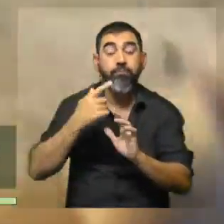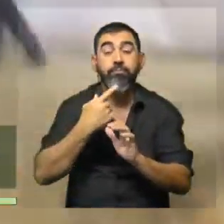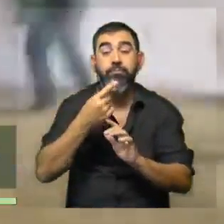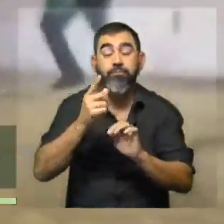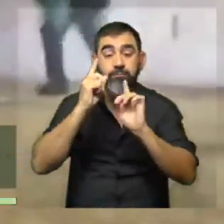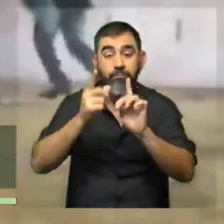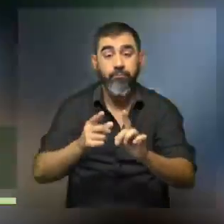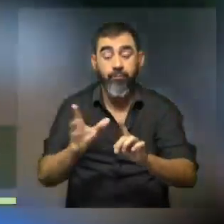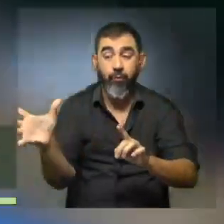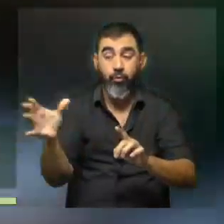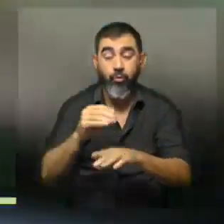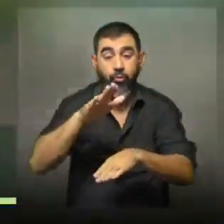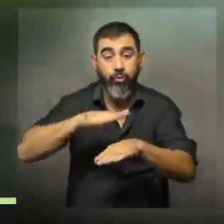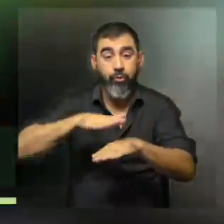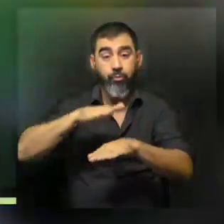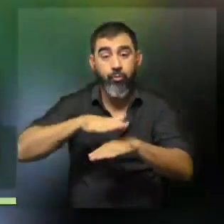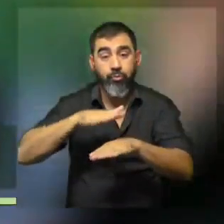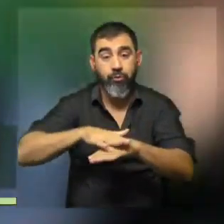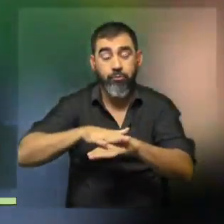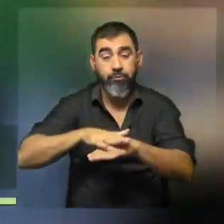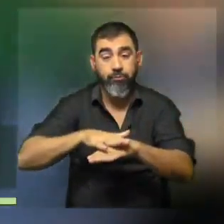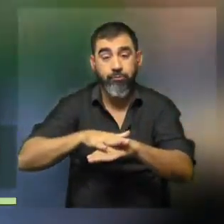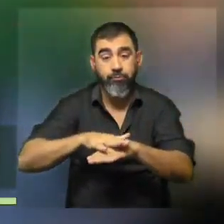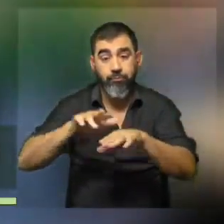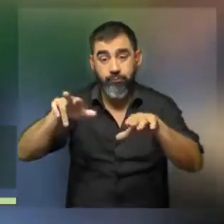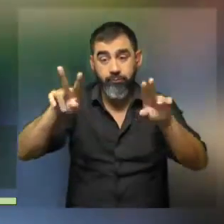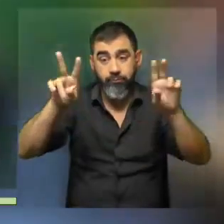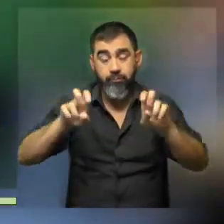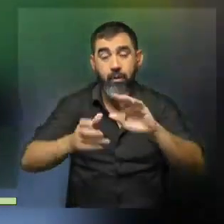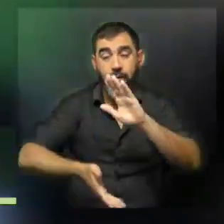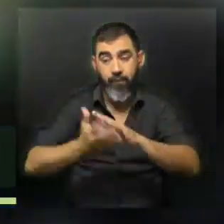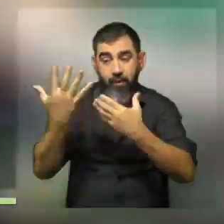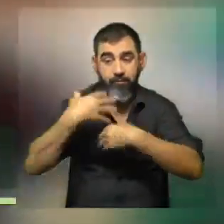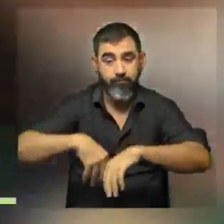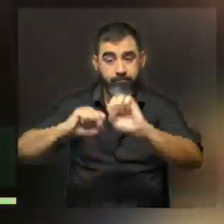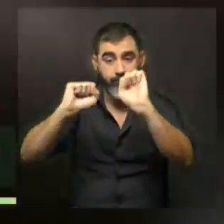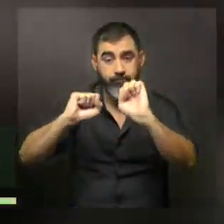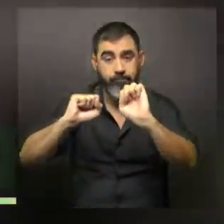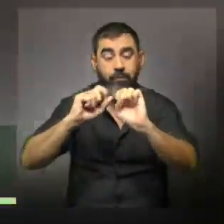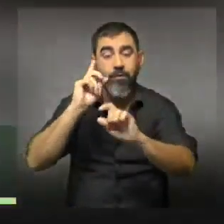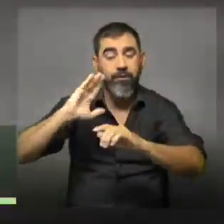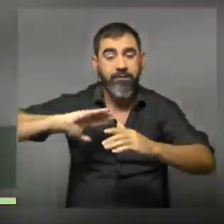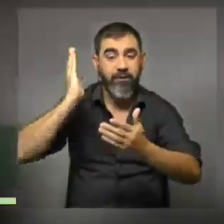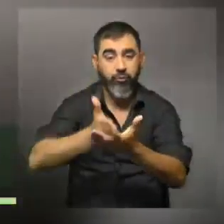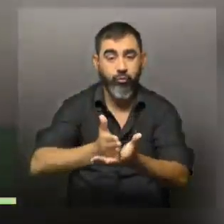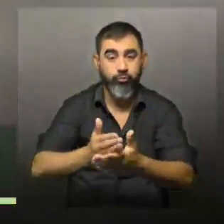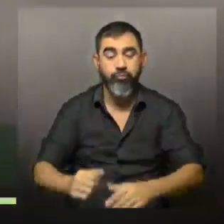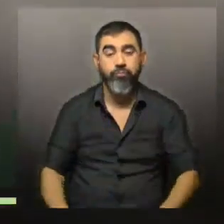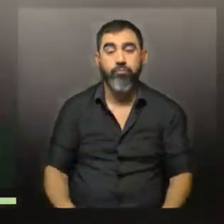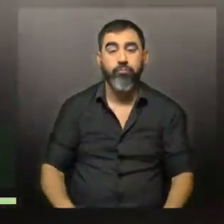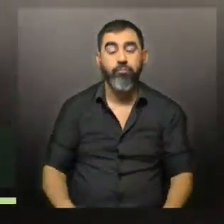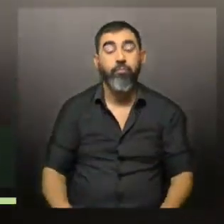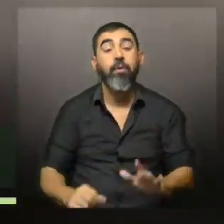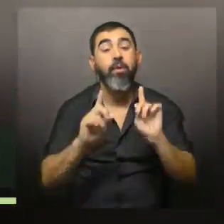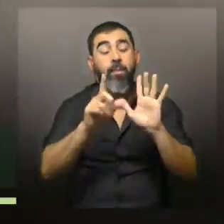que todos los Implicados En actos extremistas serán encontrados y sancionados el